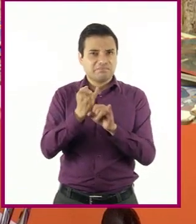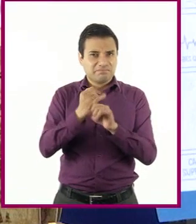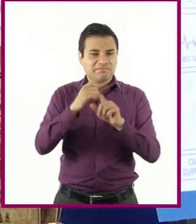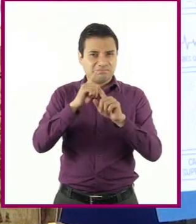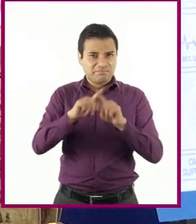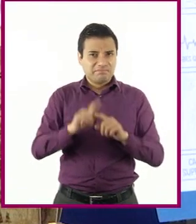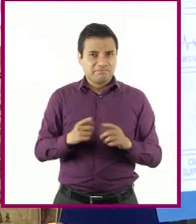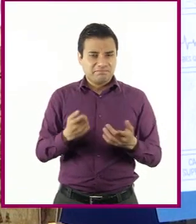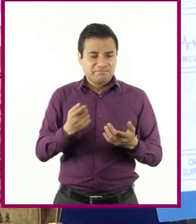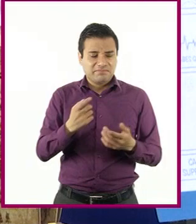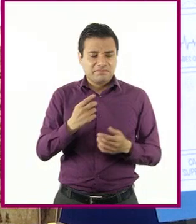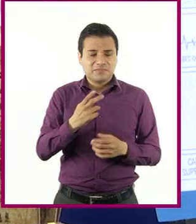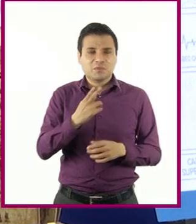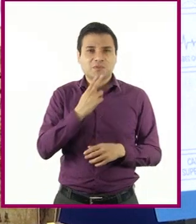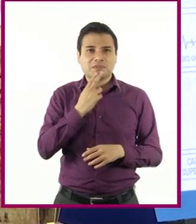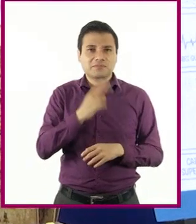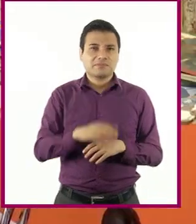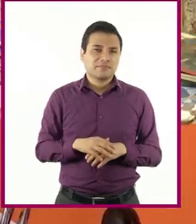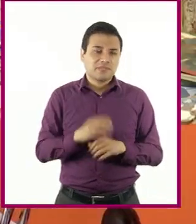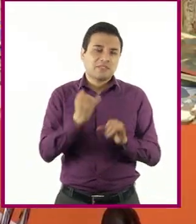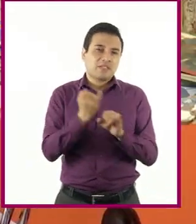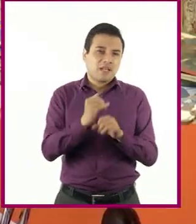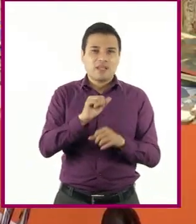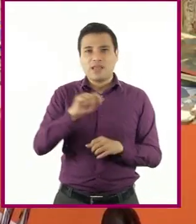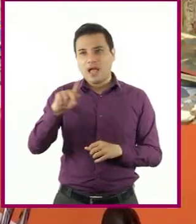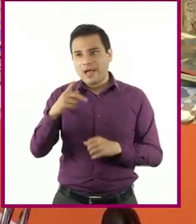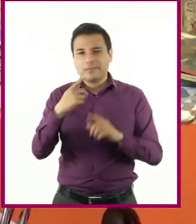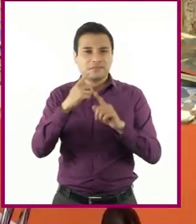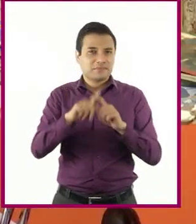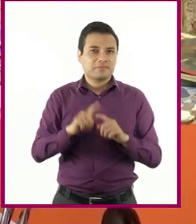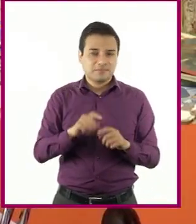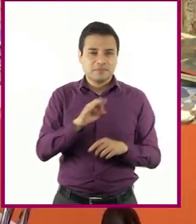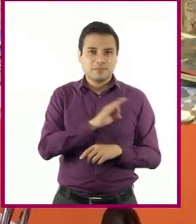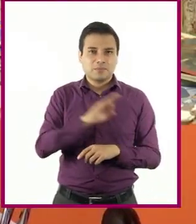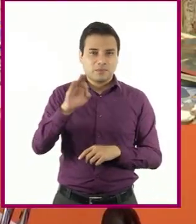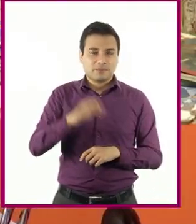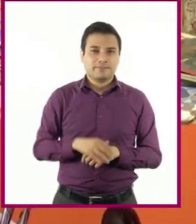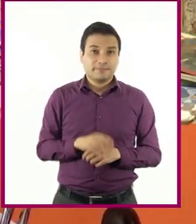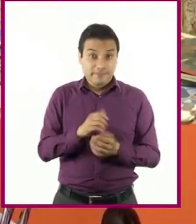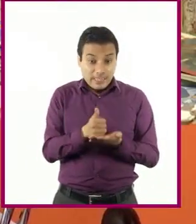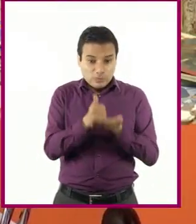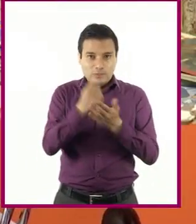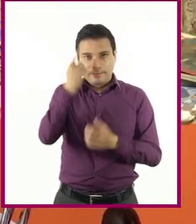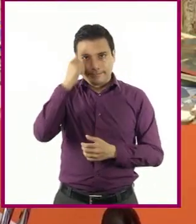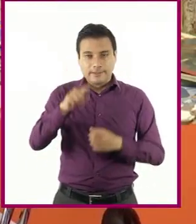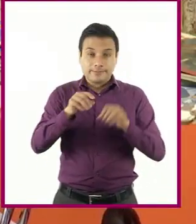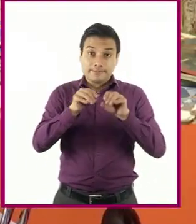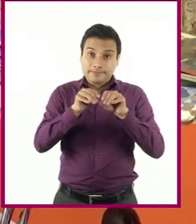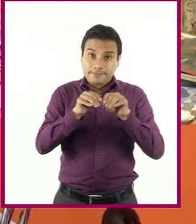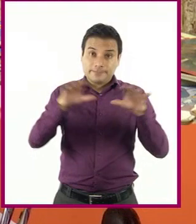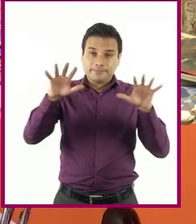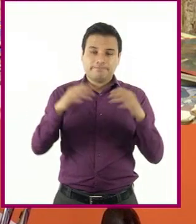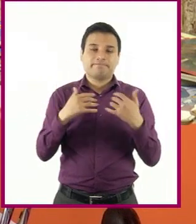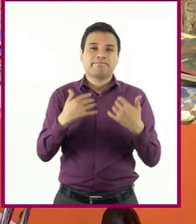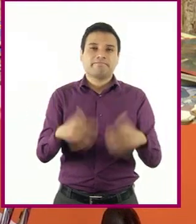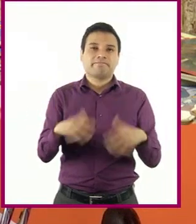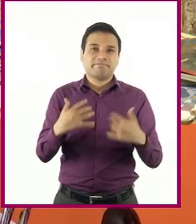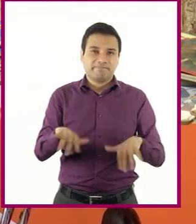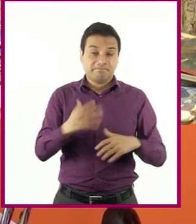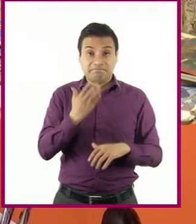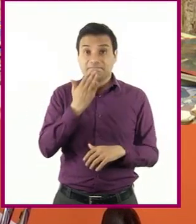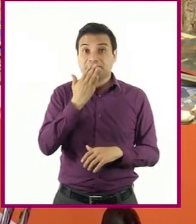diferentes aplicaciones a las que tenemos acceso nos ayudarían mucho en su difusión para lograr el propósito de